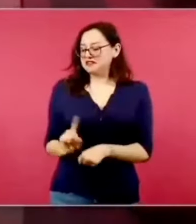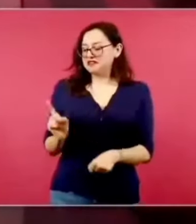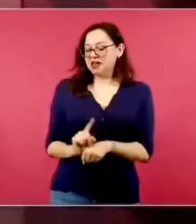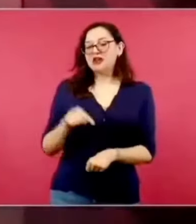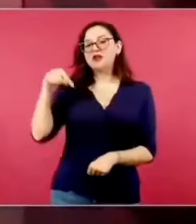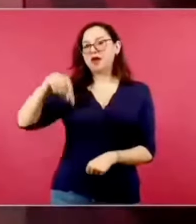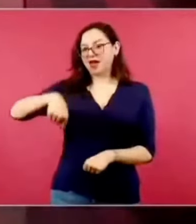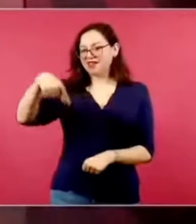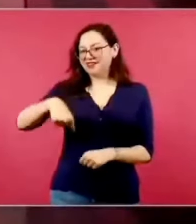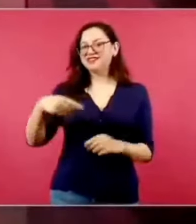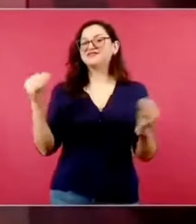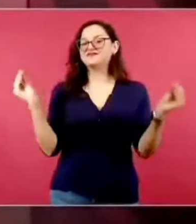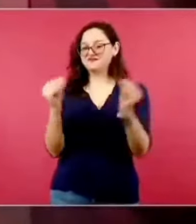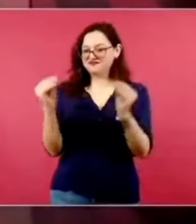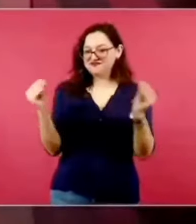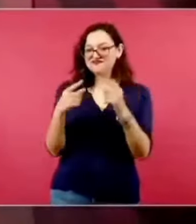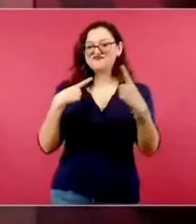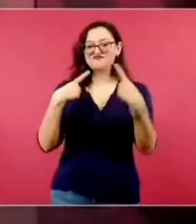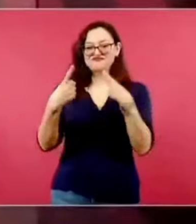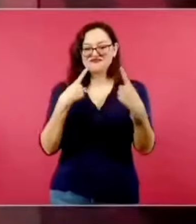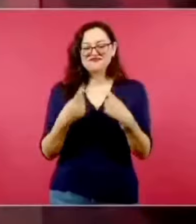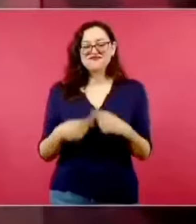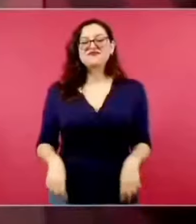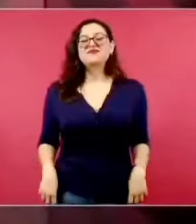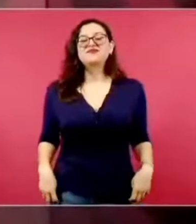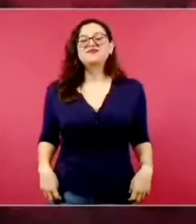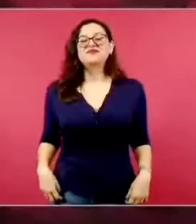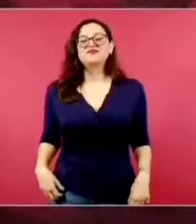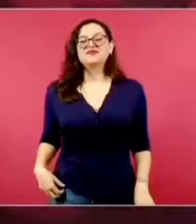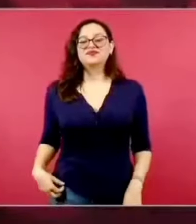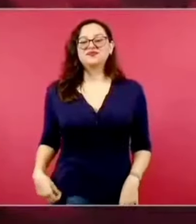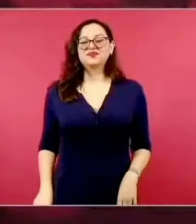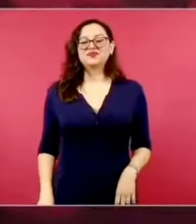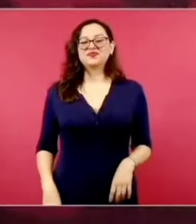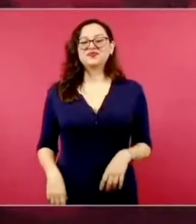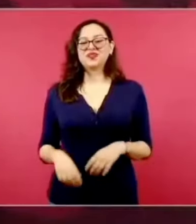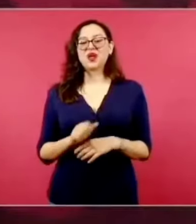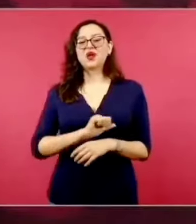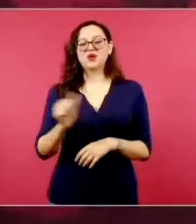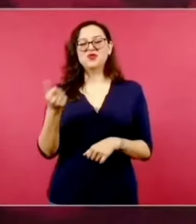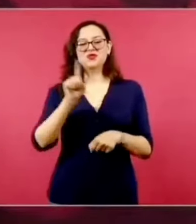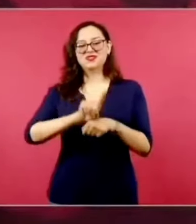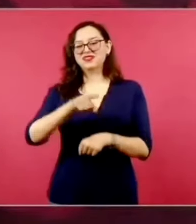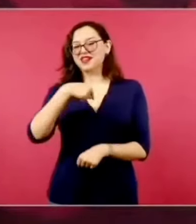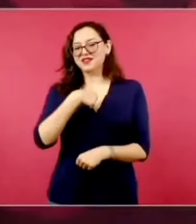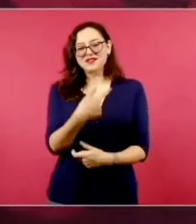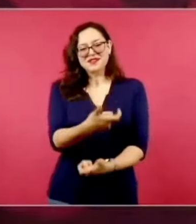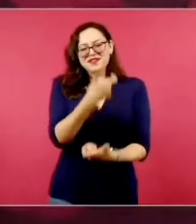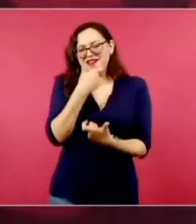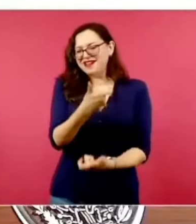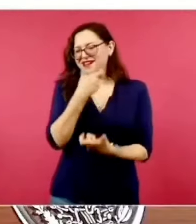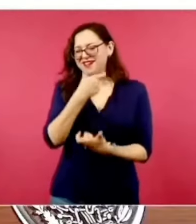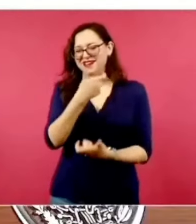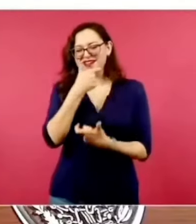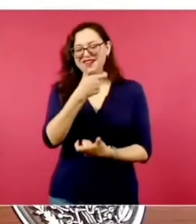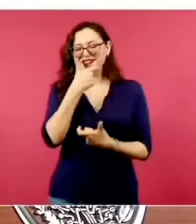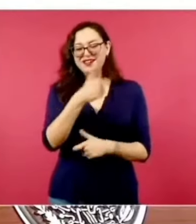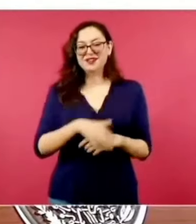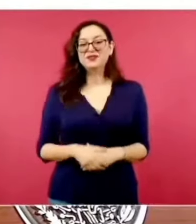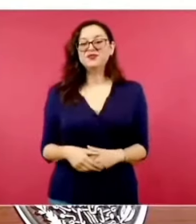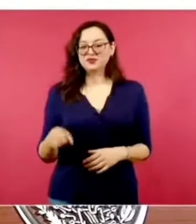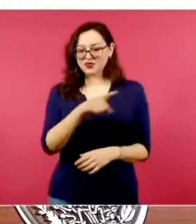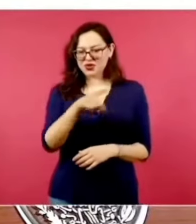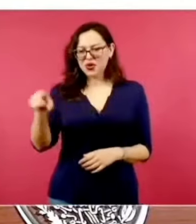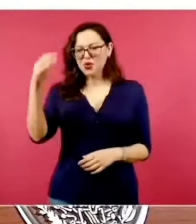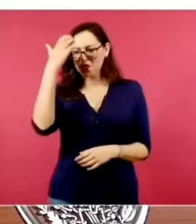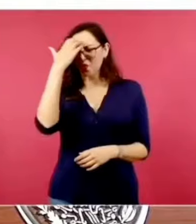todavía el otro día me morí yo de la risa de este conocen al